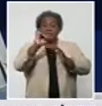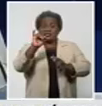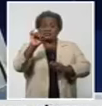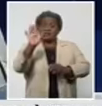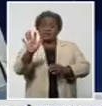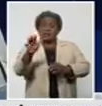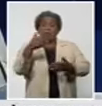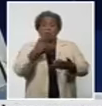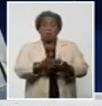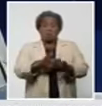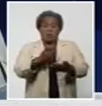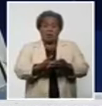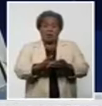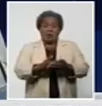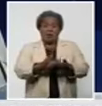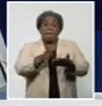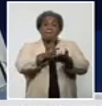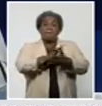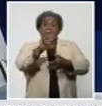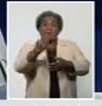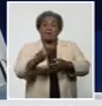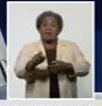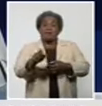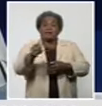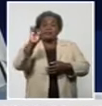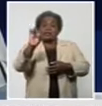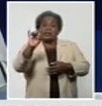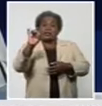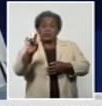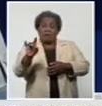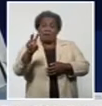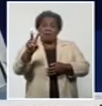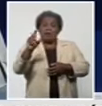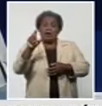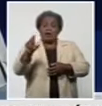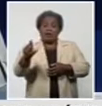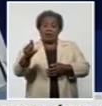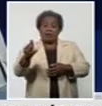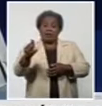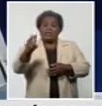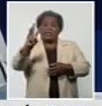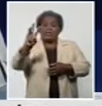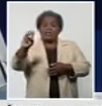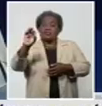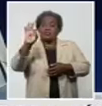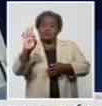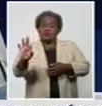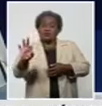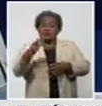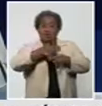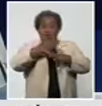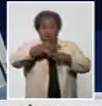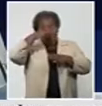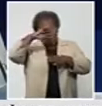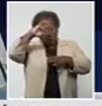muestras, Mayabeque 79, Villa Clara 308, Santiago de